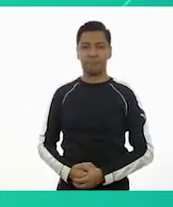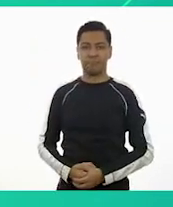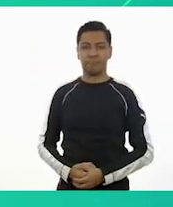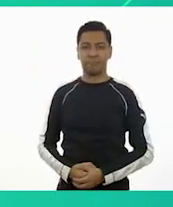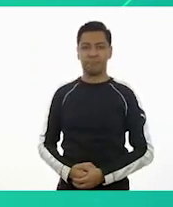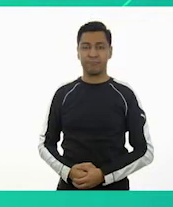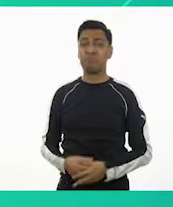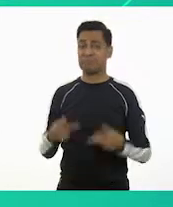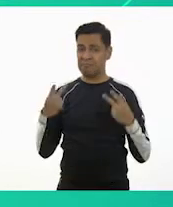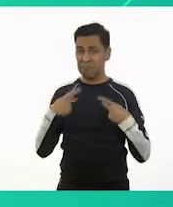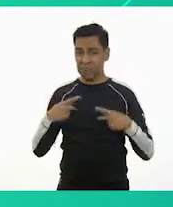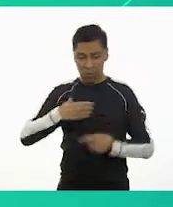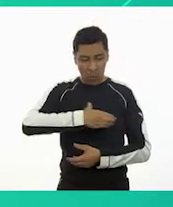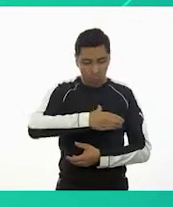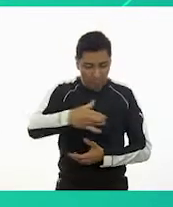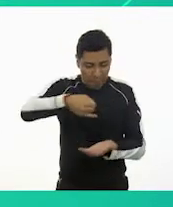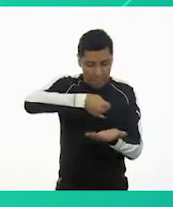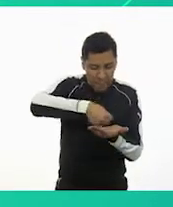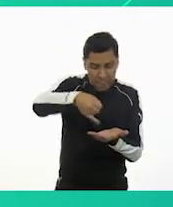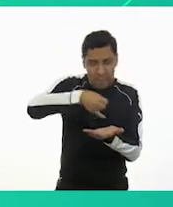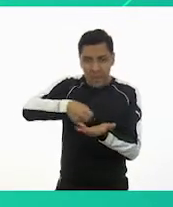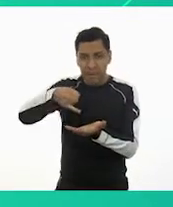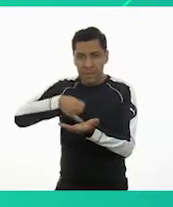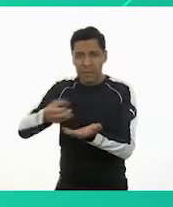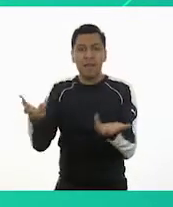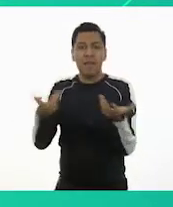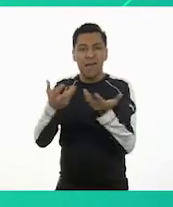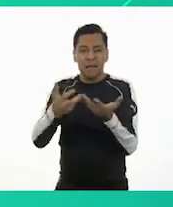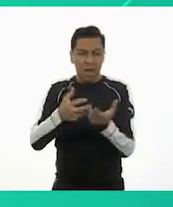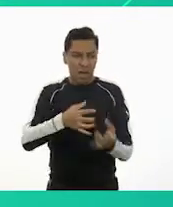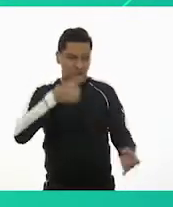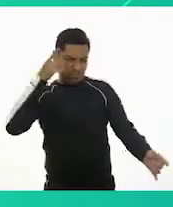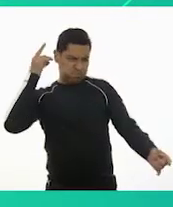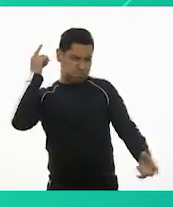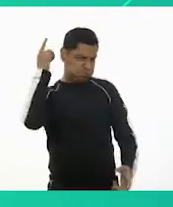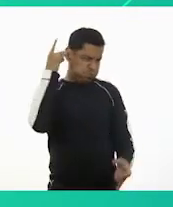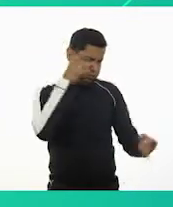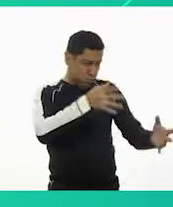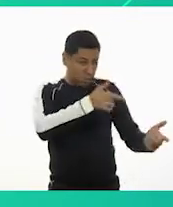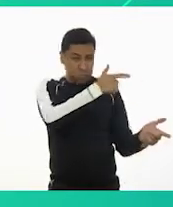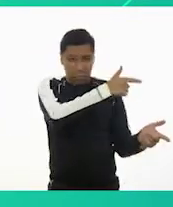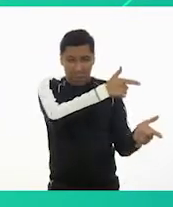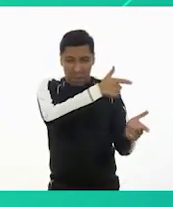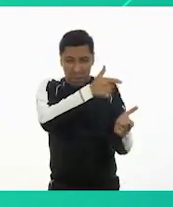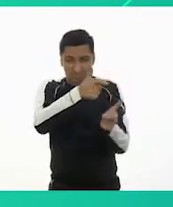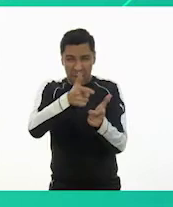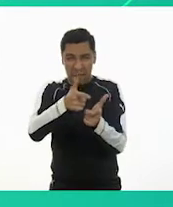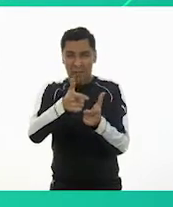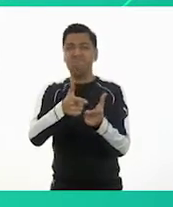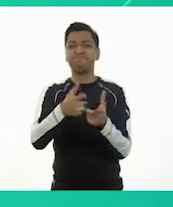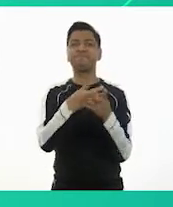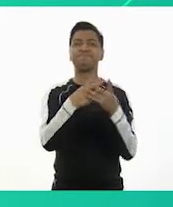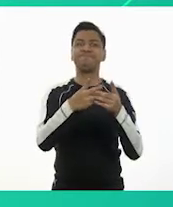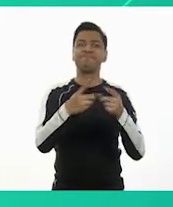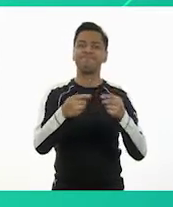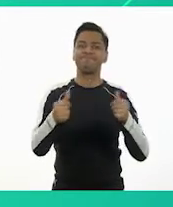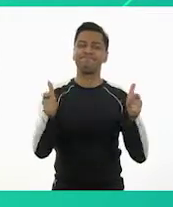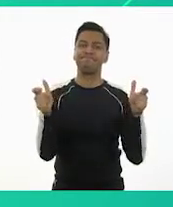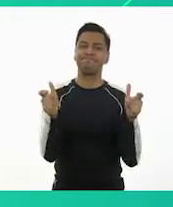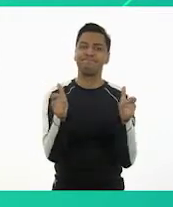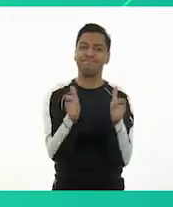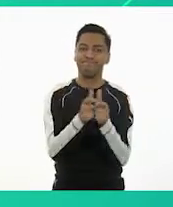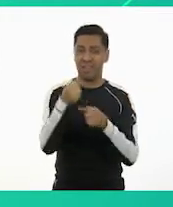Pues ganaderos y autoridades llevaron a cabo campañas para cazarlos hasta llevarlos prácticamente a la extinción. Para el